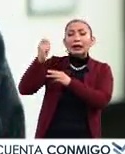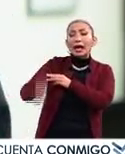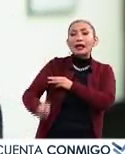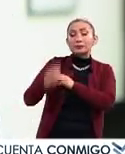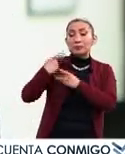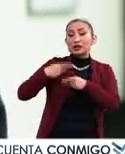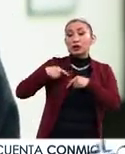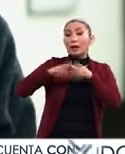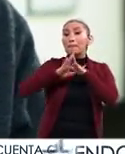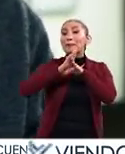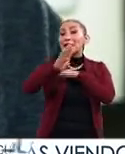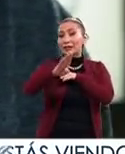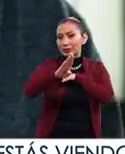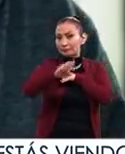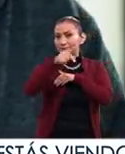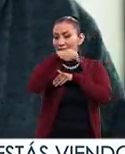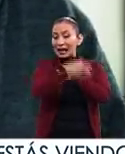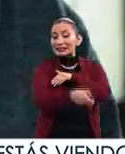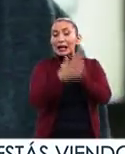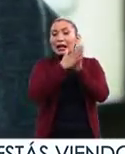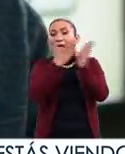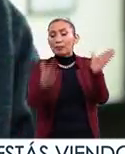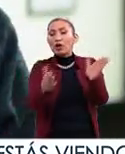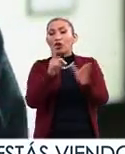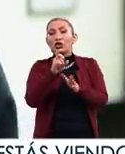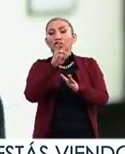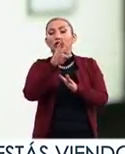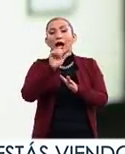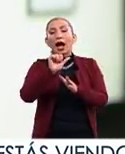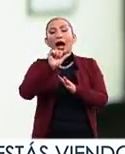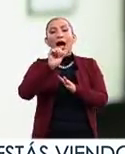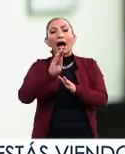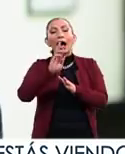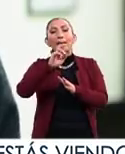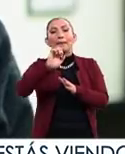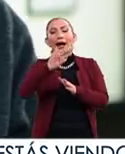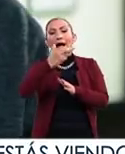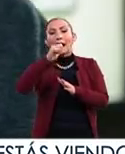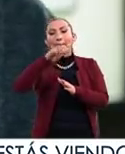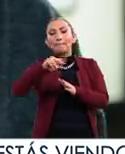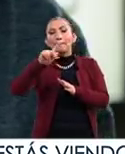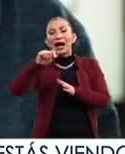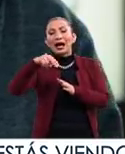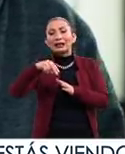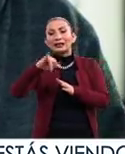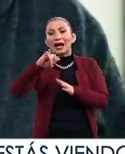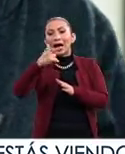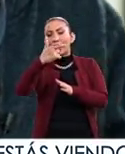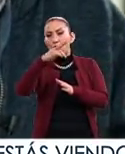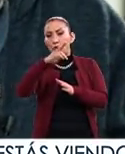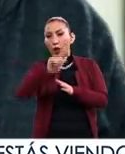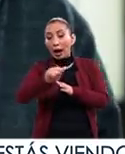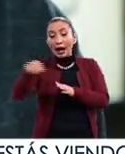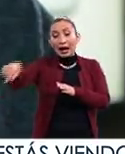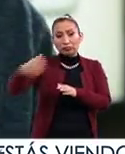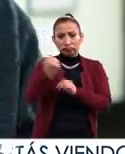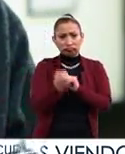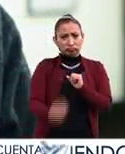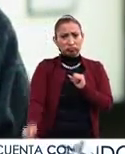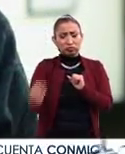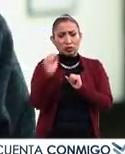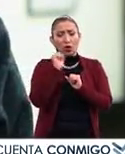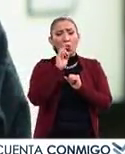con los migrantes. Este es un libro del doctor Abraham Paniagua, uno de los más destacados académicos que tiene